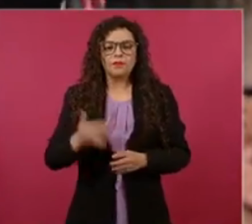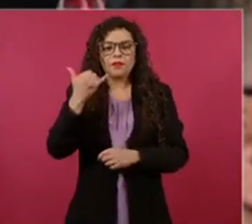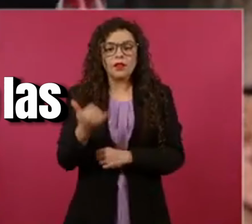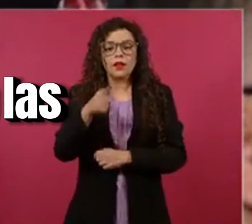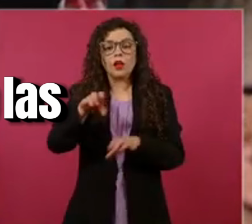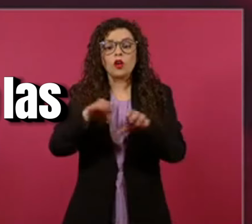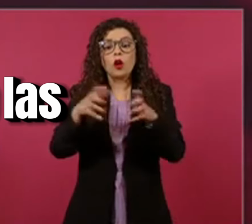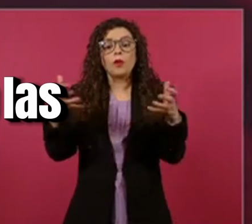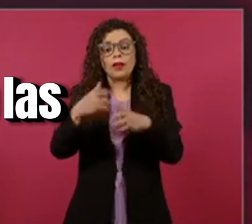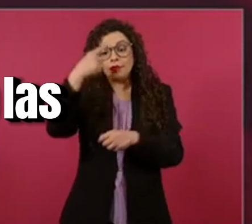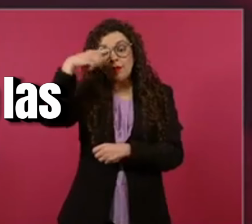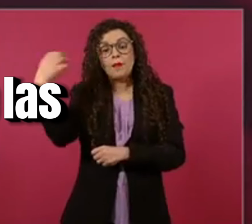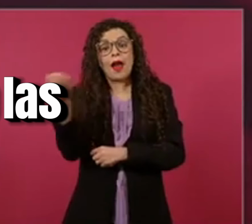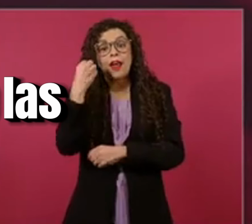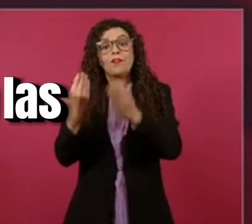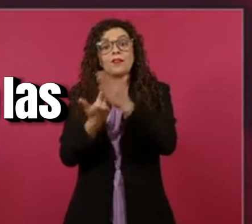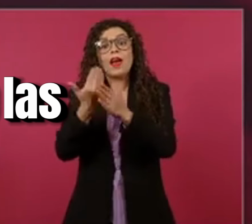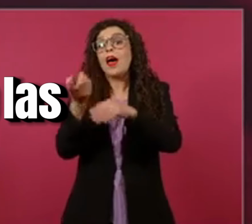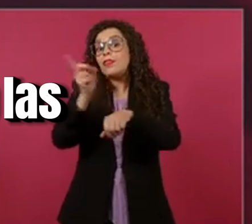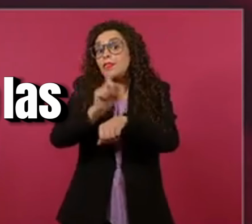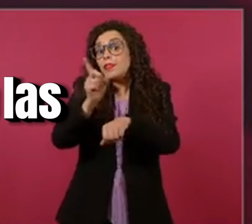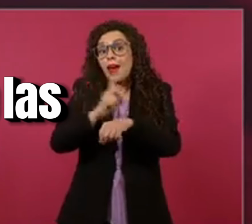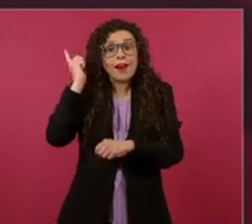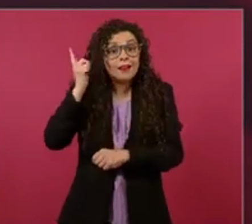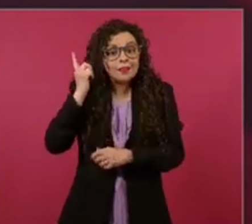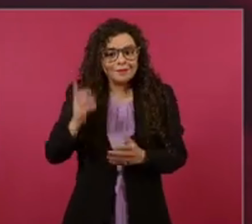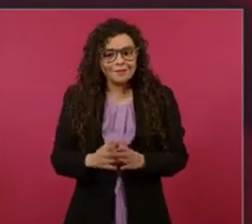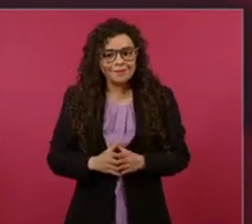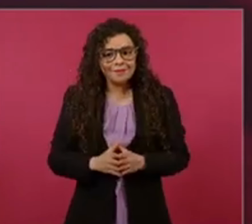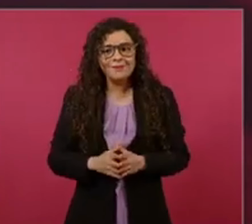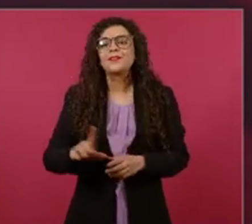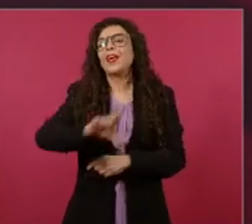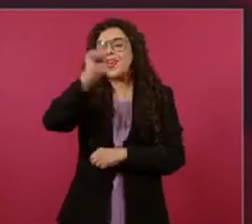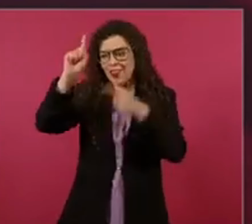días? Ya también vamos a hablar de las mañaneras.